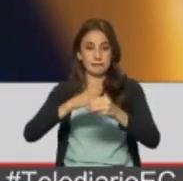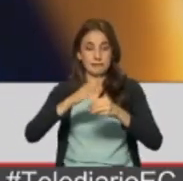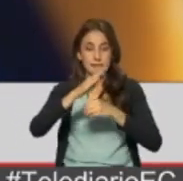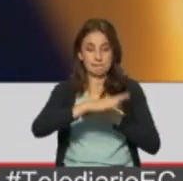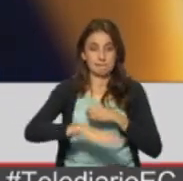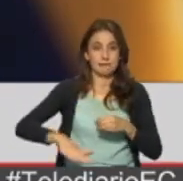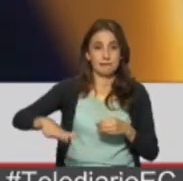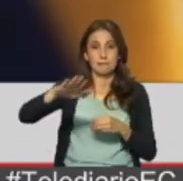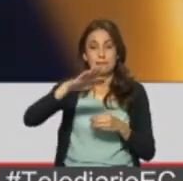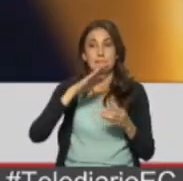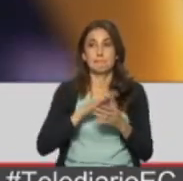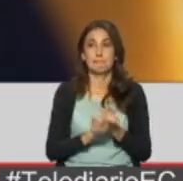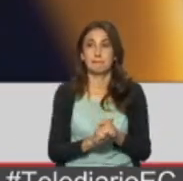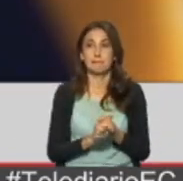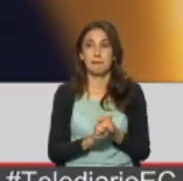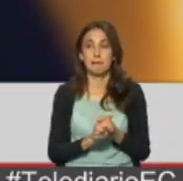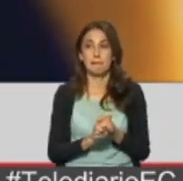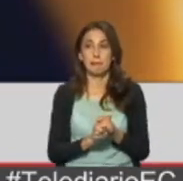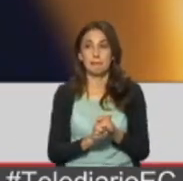mantener